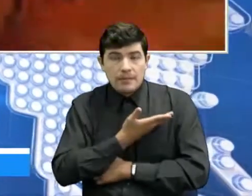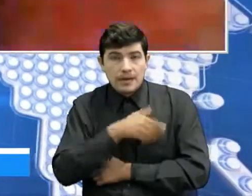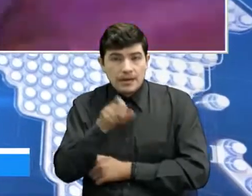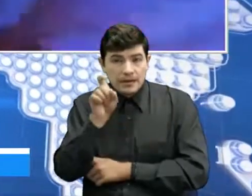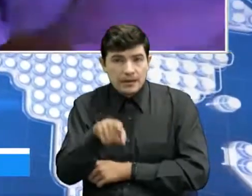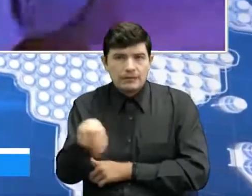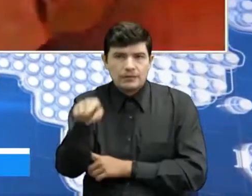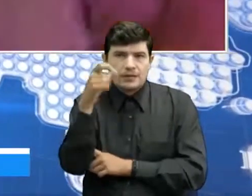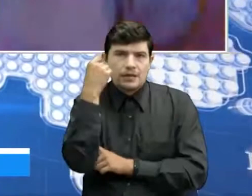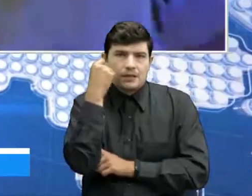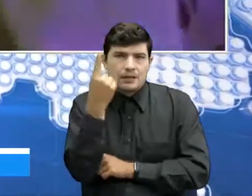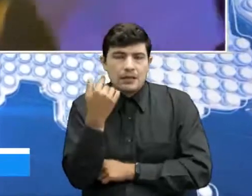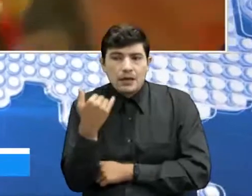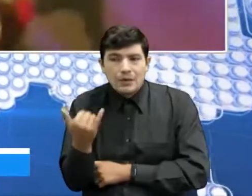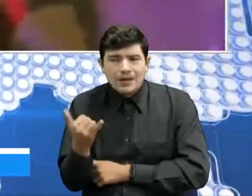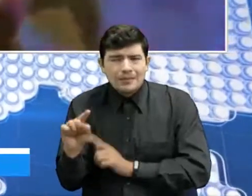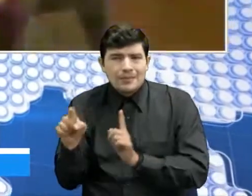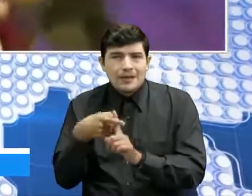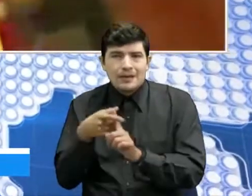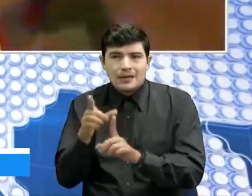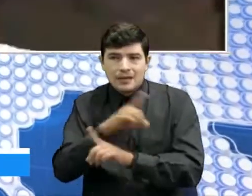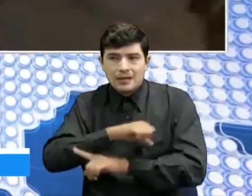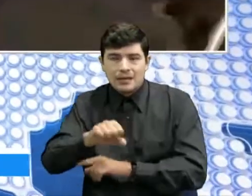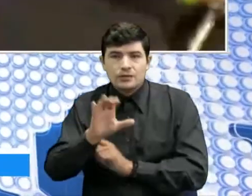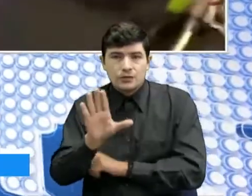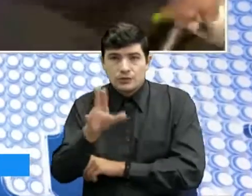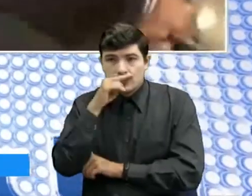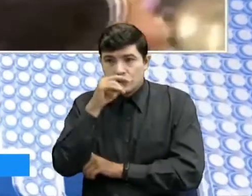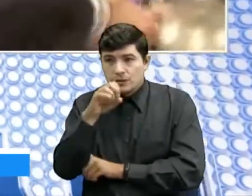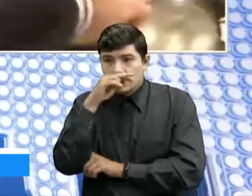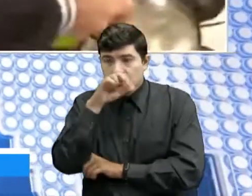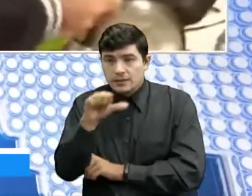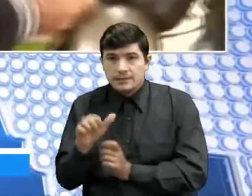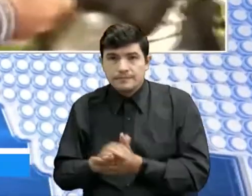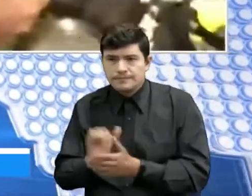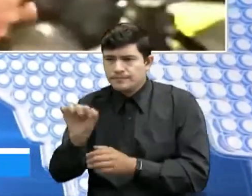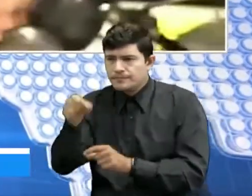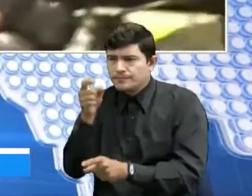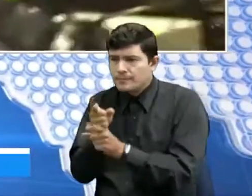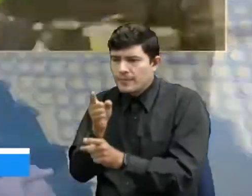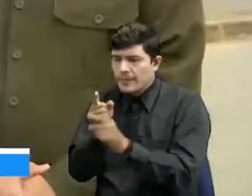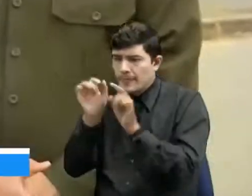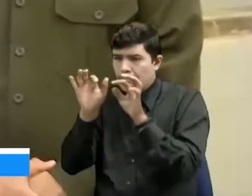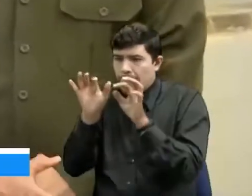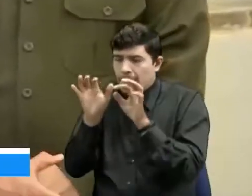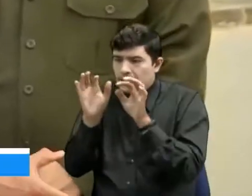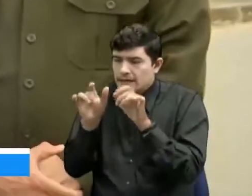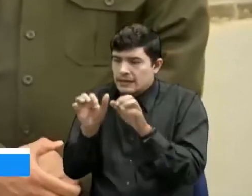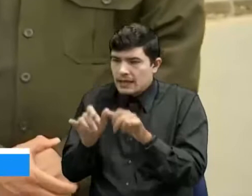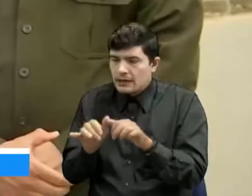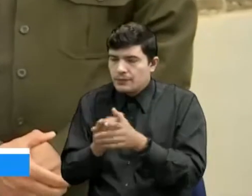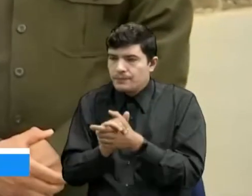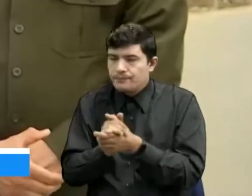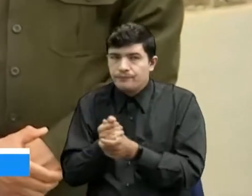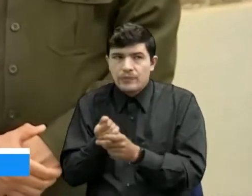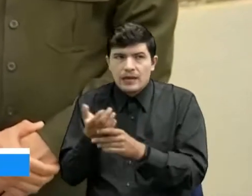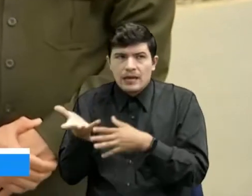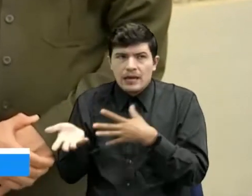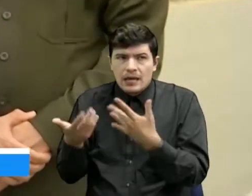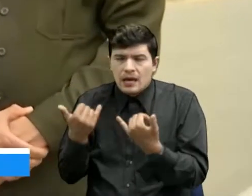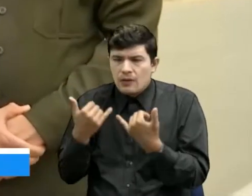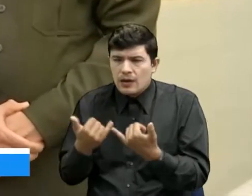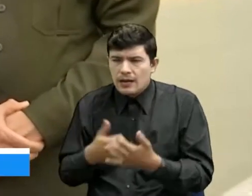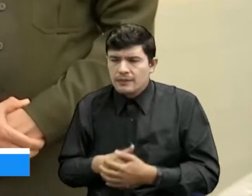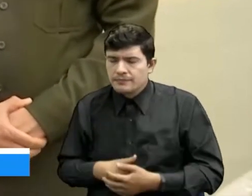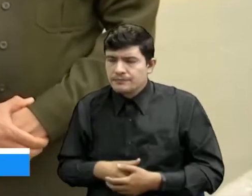que está por encima de los derechos de los niños y las niñas. Secretario, ¿qué es lo que más se encuentran? ¿Qué es lo que más se están